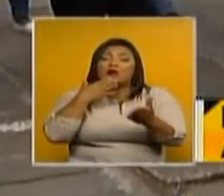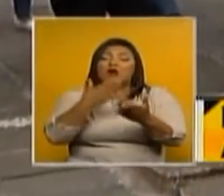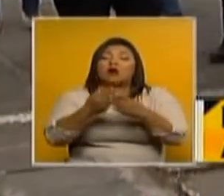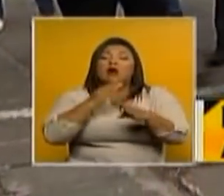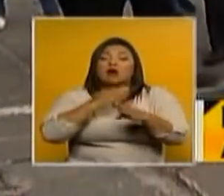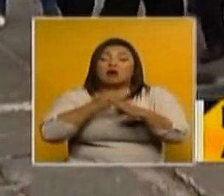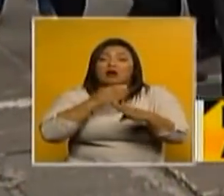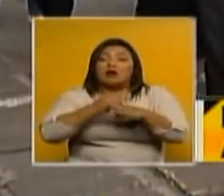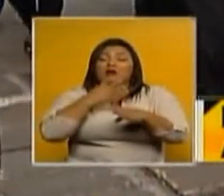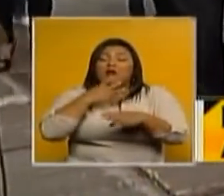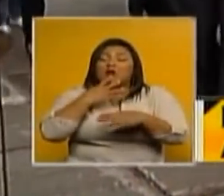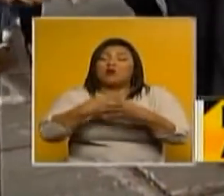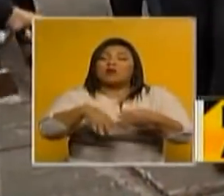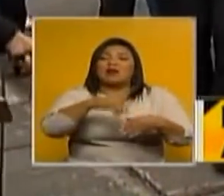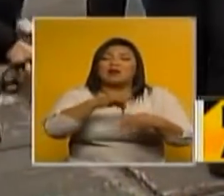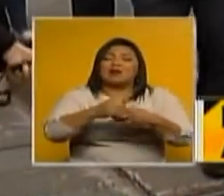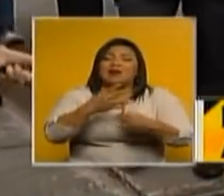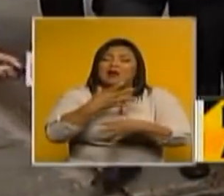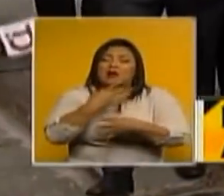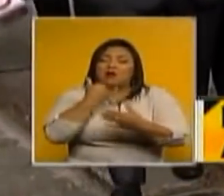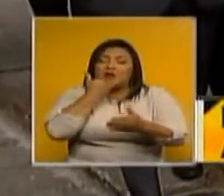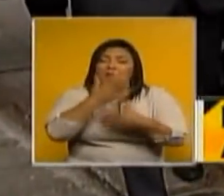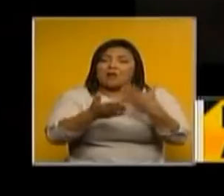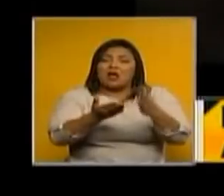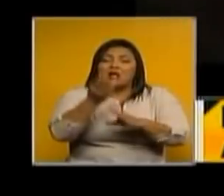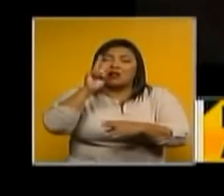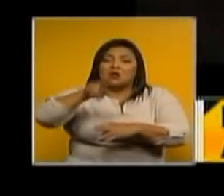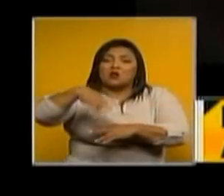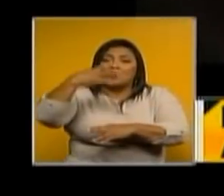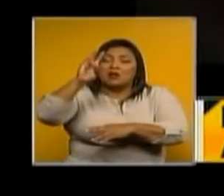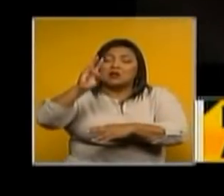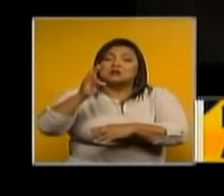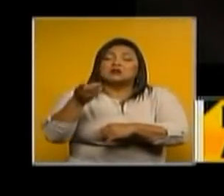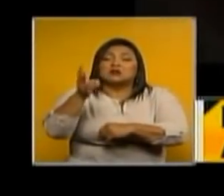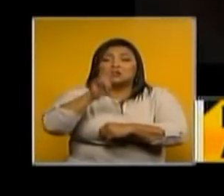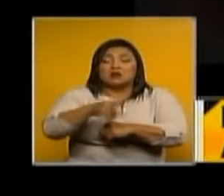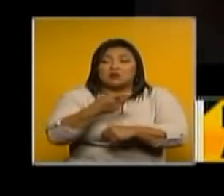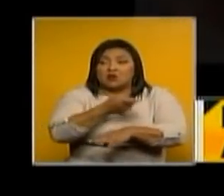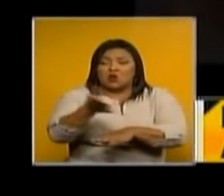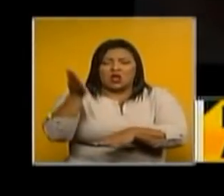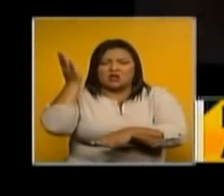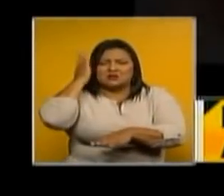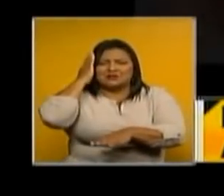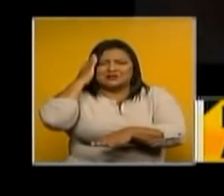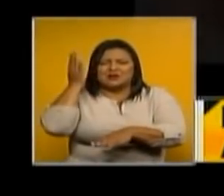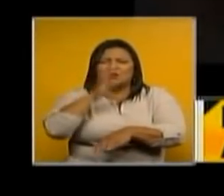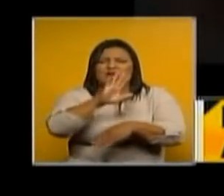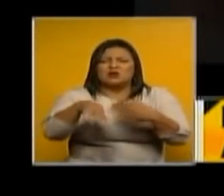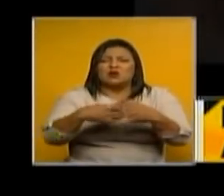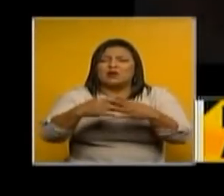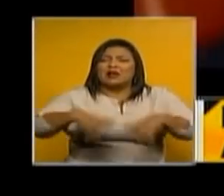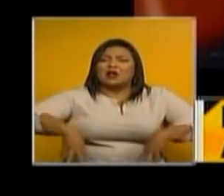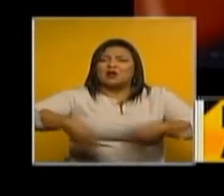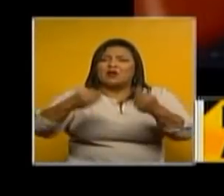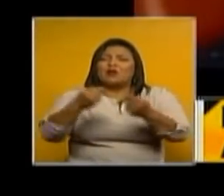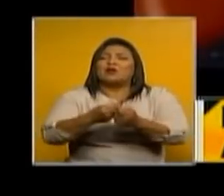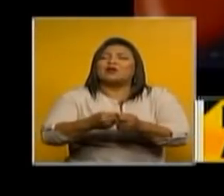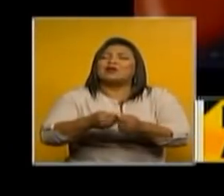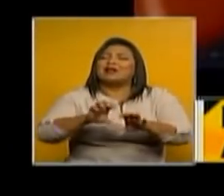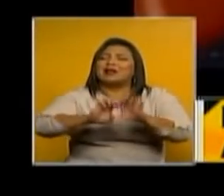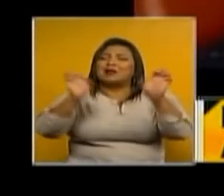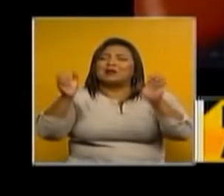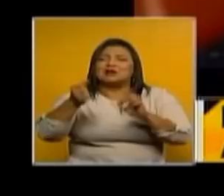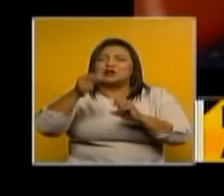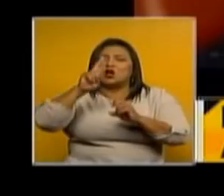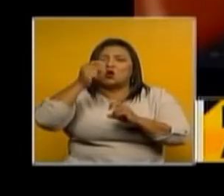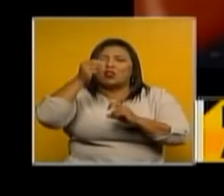posible fraude en las elecciones presidenciales del 2017. Además, ellos ya conocían sobre los hechos de corrupción de Odebrecht aquí en